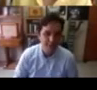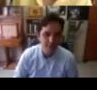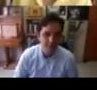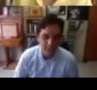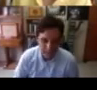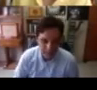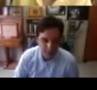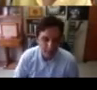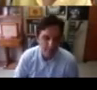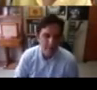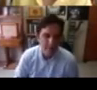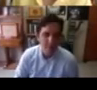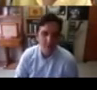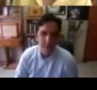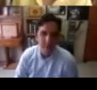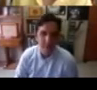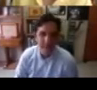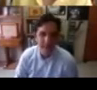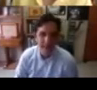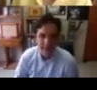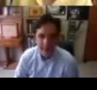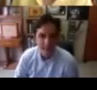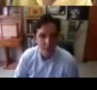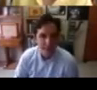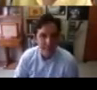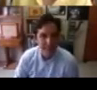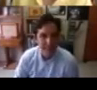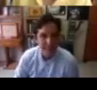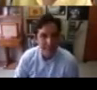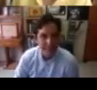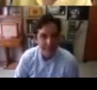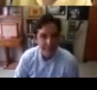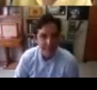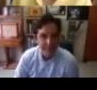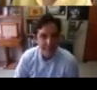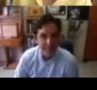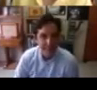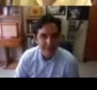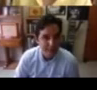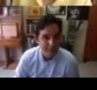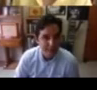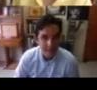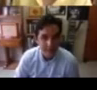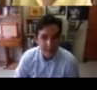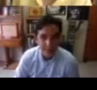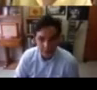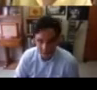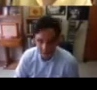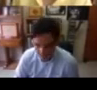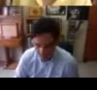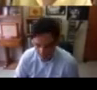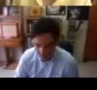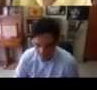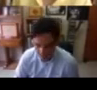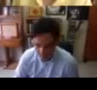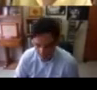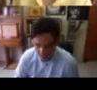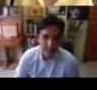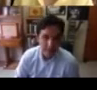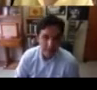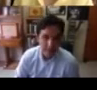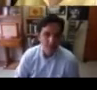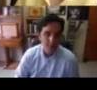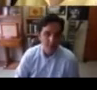esto. Hace rato hablábamos ya de la elaboración de narrativas a partir de las infancias, ¿no? Los niños